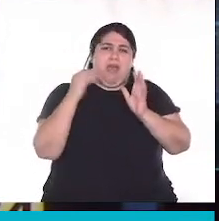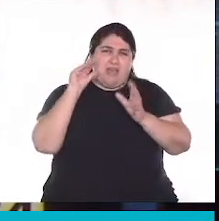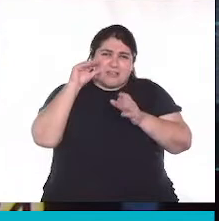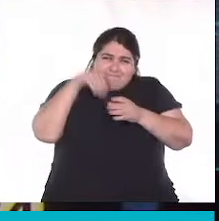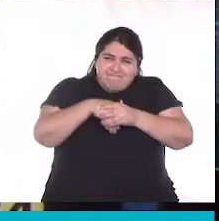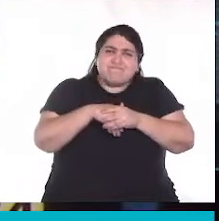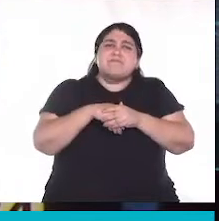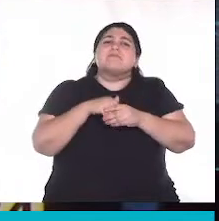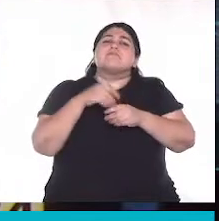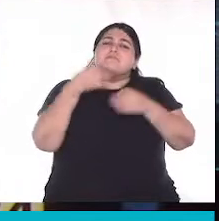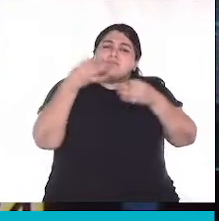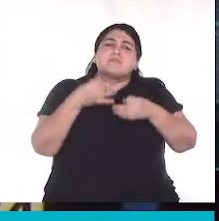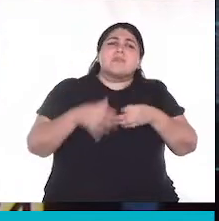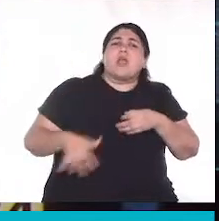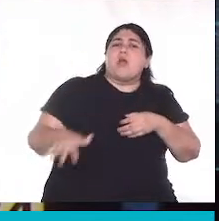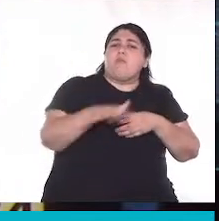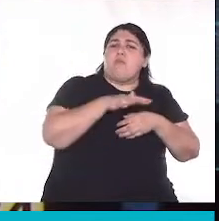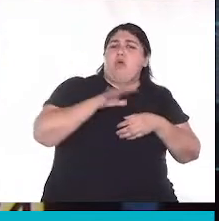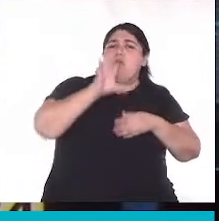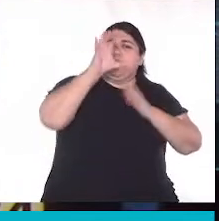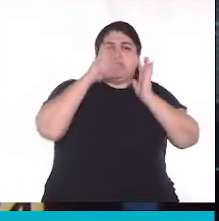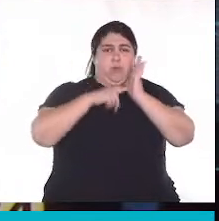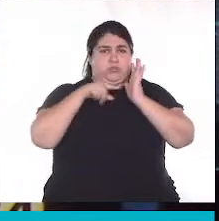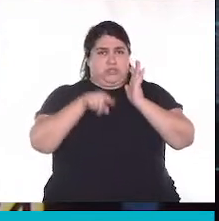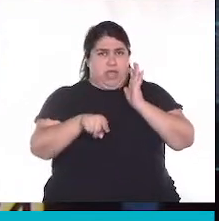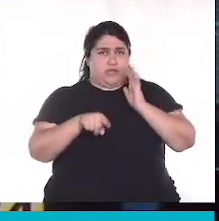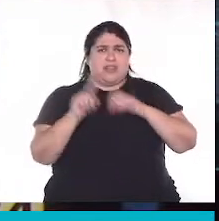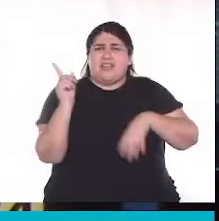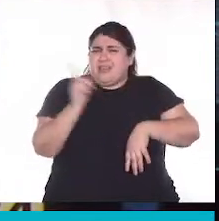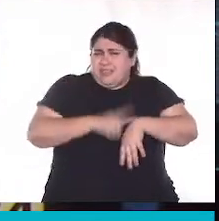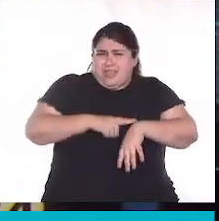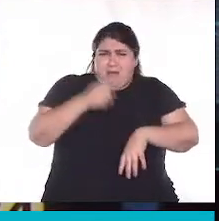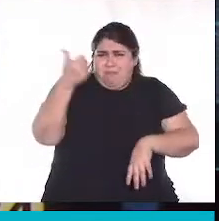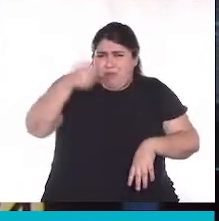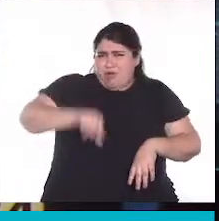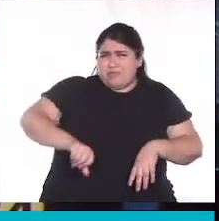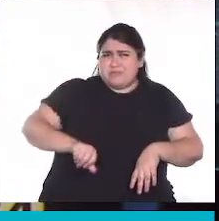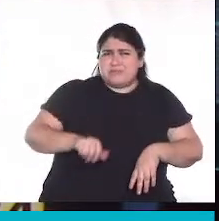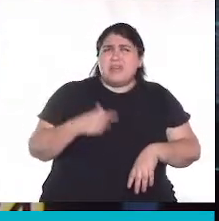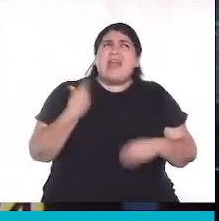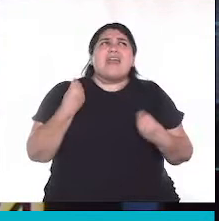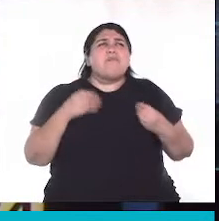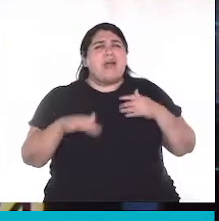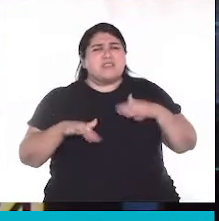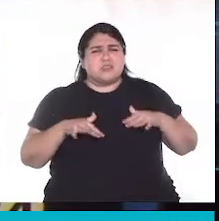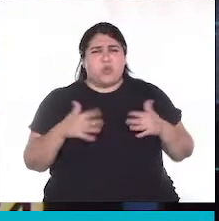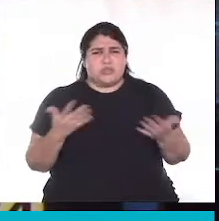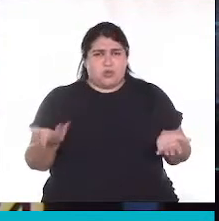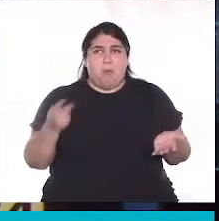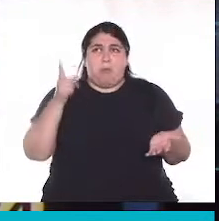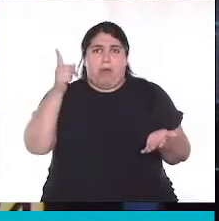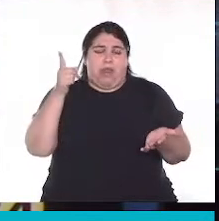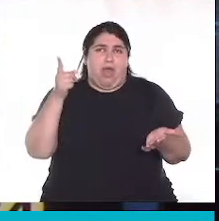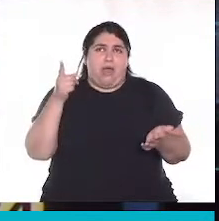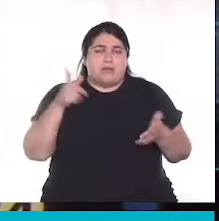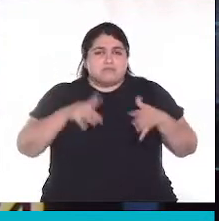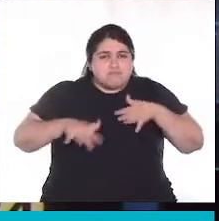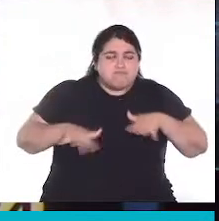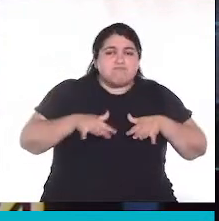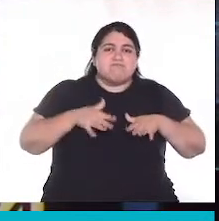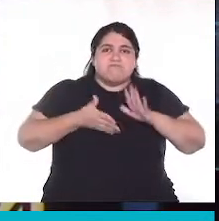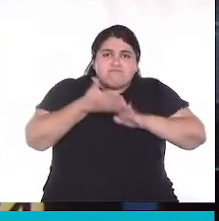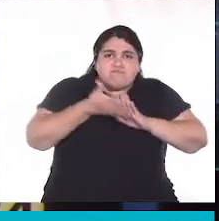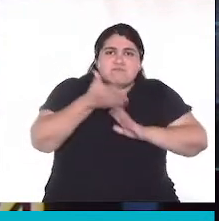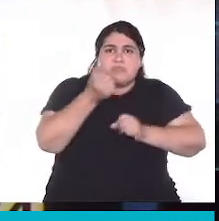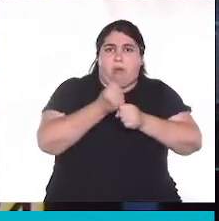todos los bonaerenses. Porque no tenemos más tiempo. No sé qué más tiene que pasar para que reaccionemos. Sabemos